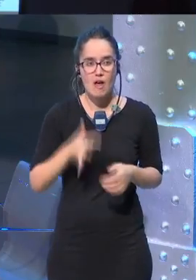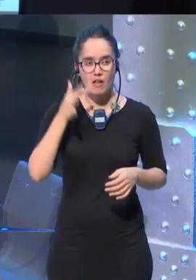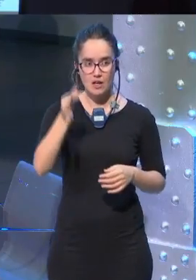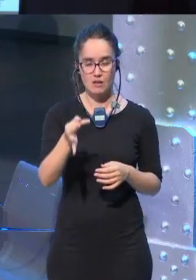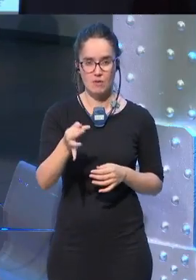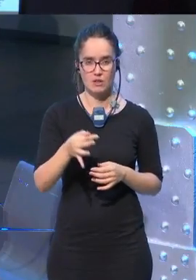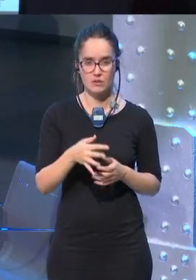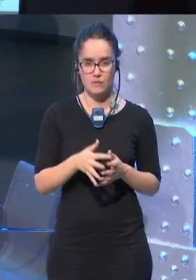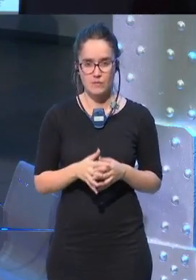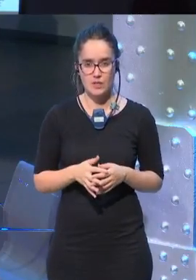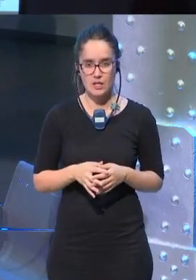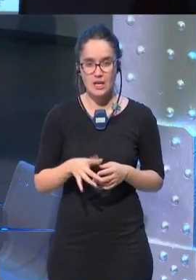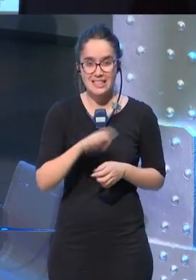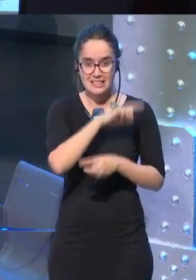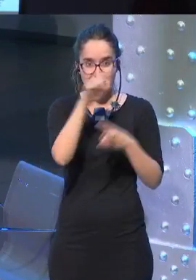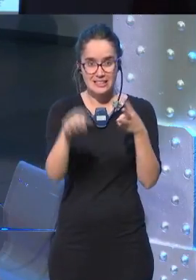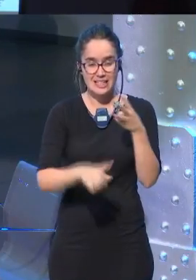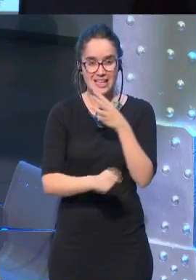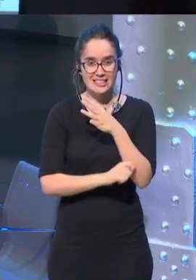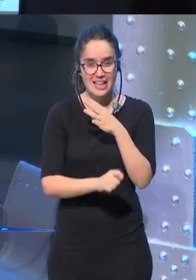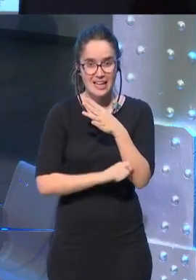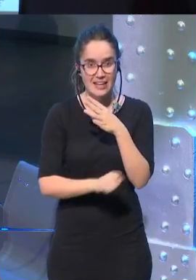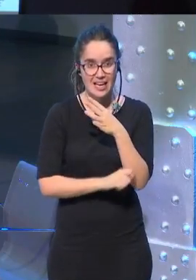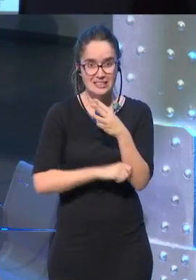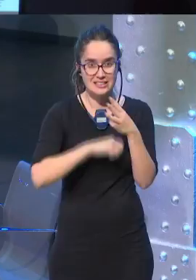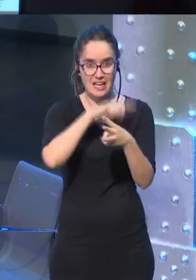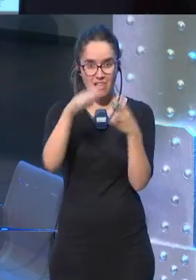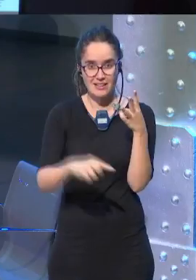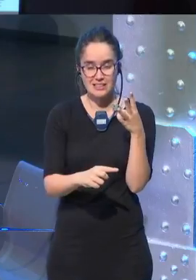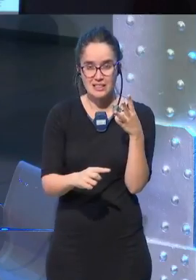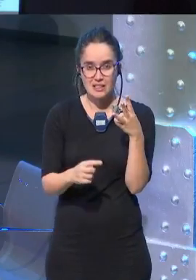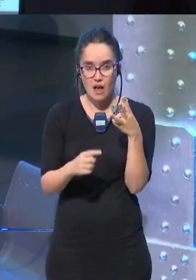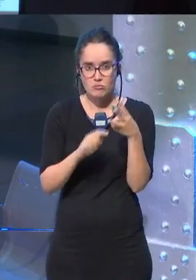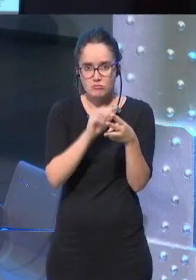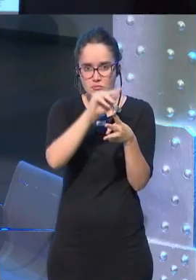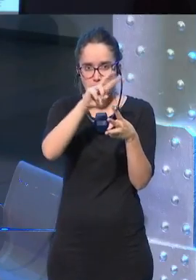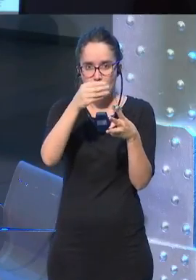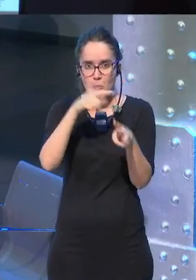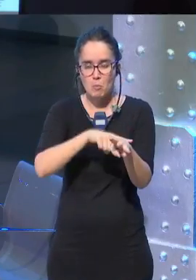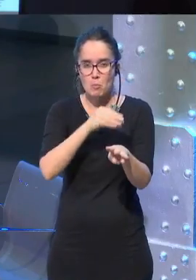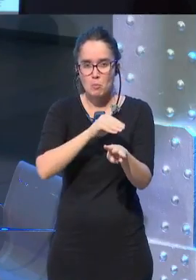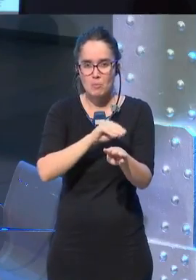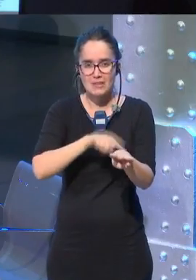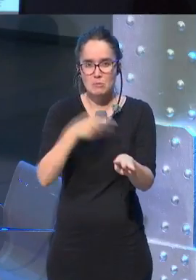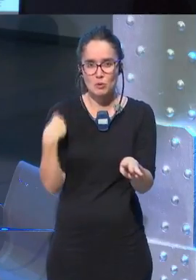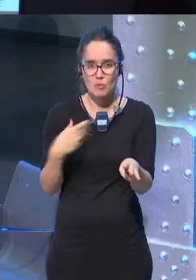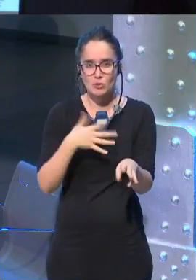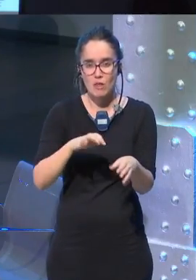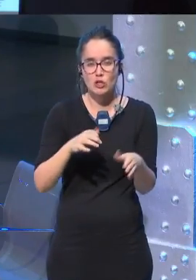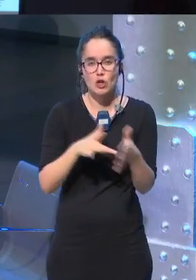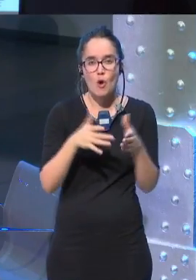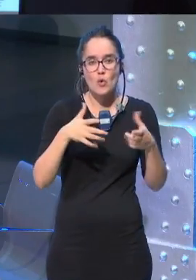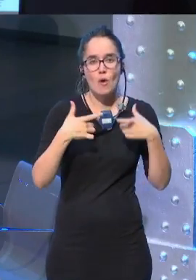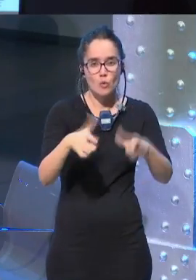Además de estas 3 estrategias que se complementan, hay una unidad de madera que